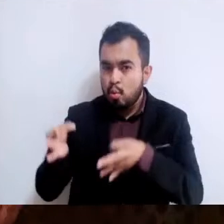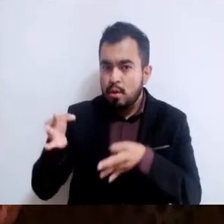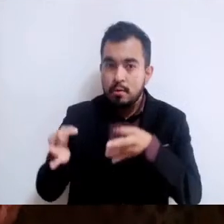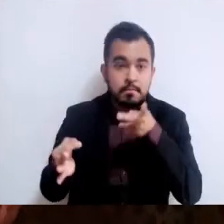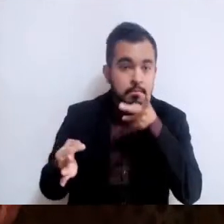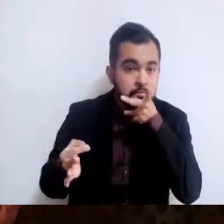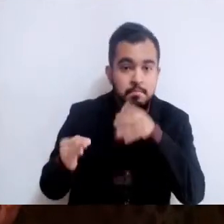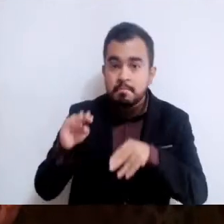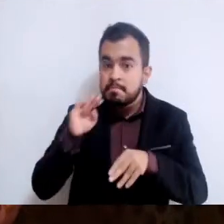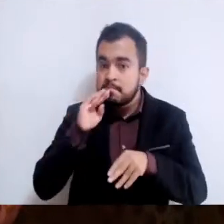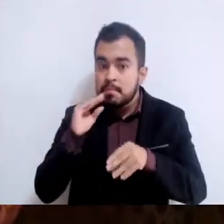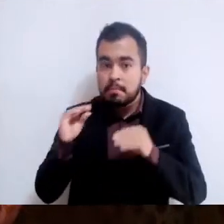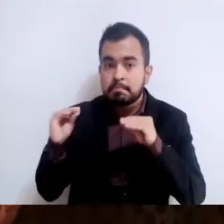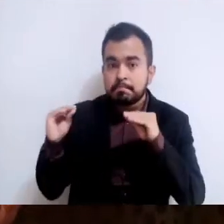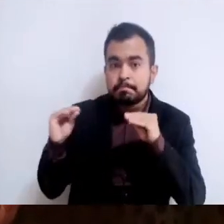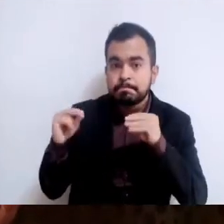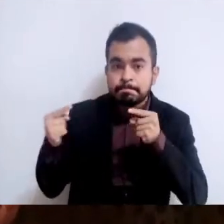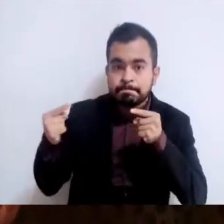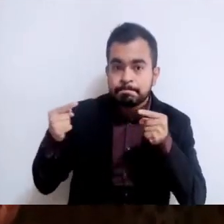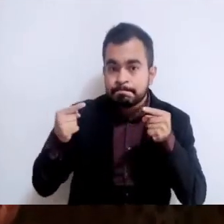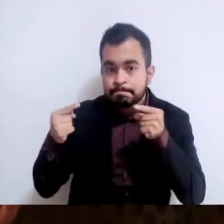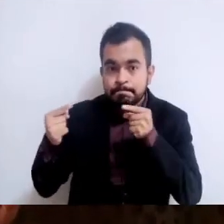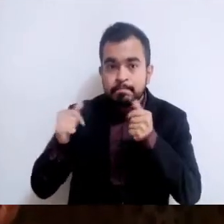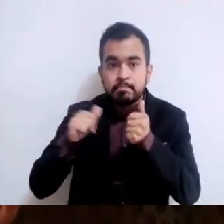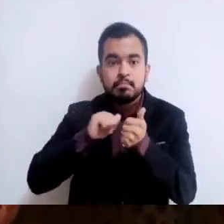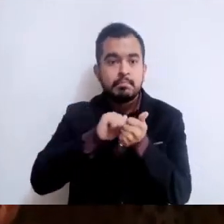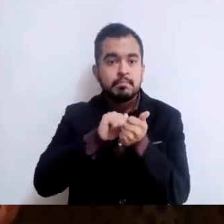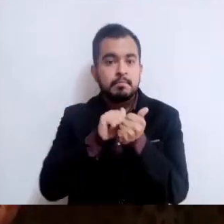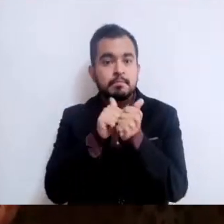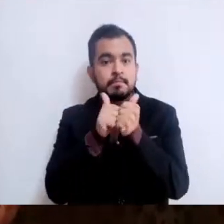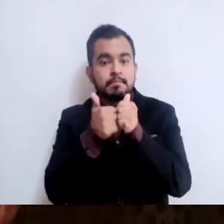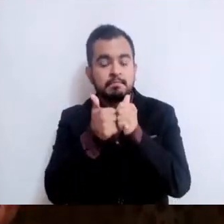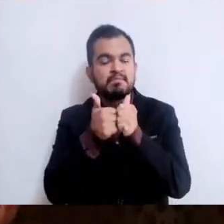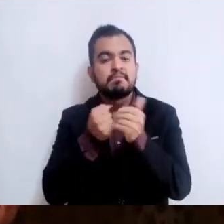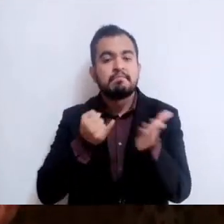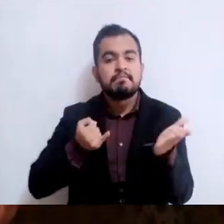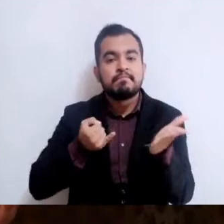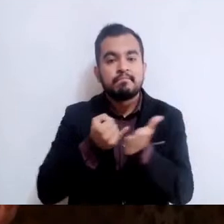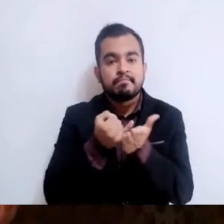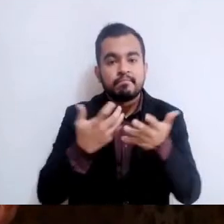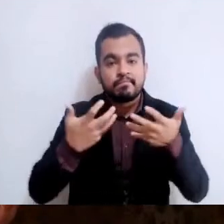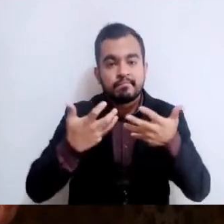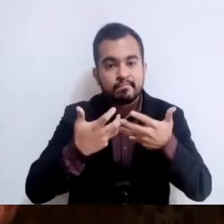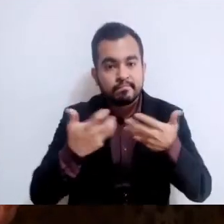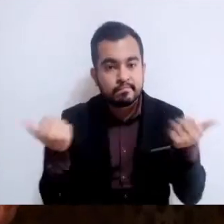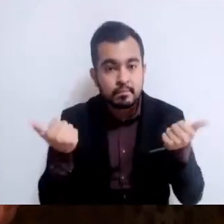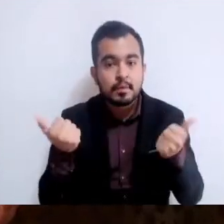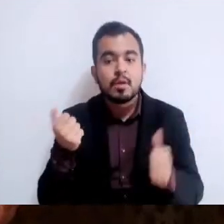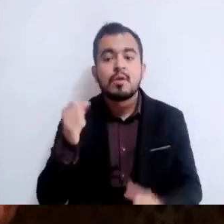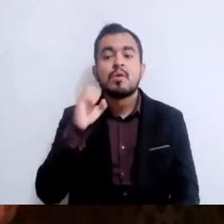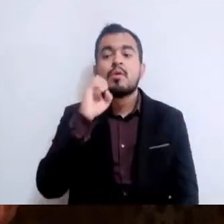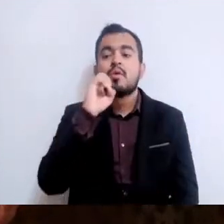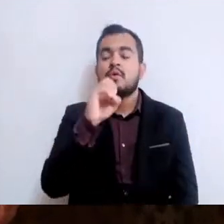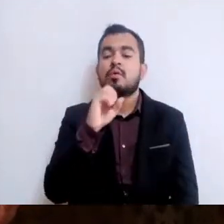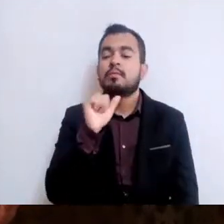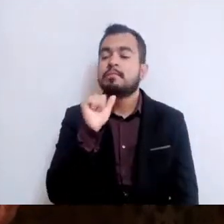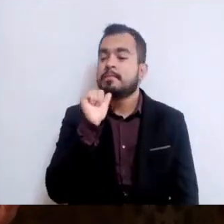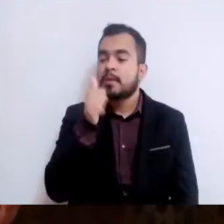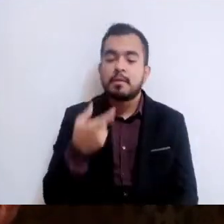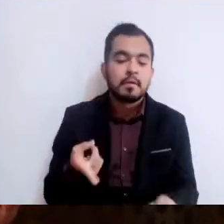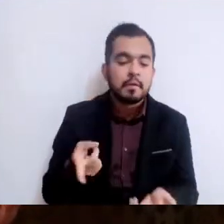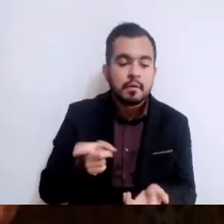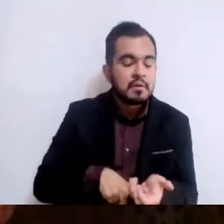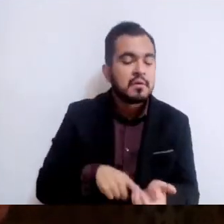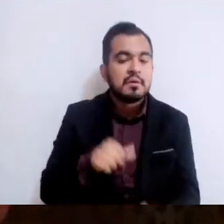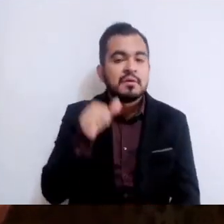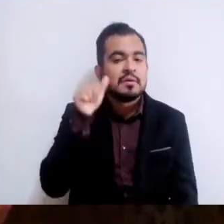progenitores que implican y llegan a la conclusión de la separación o la no convivencia, nos encontramos casi siempre con